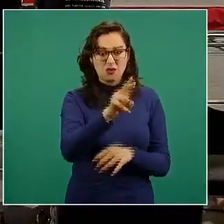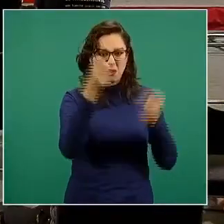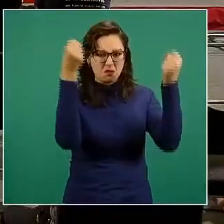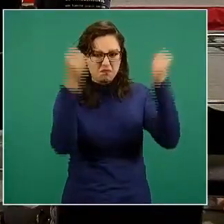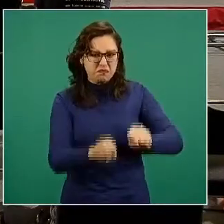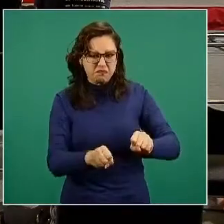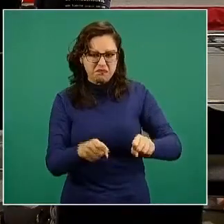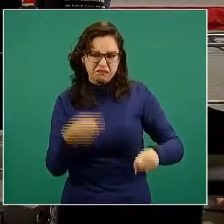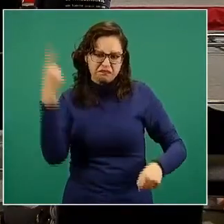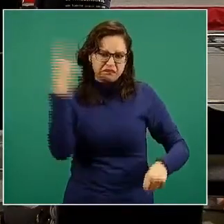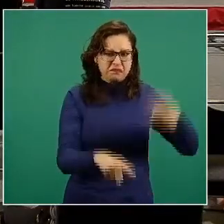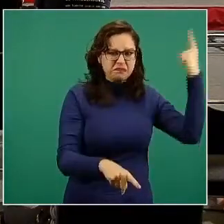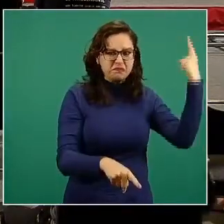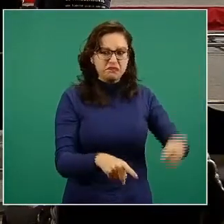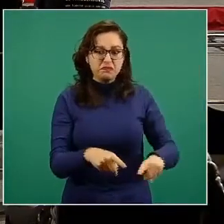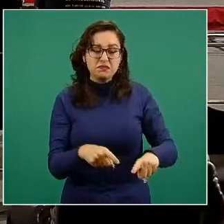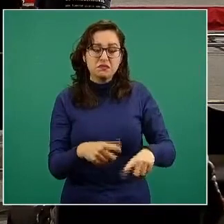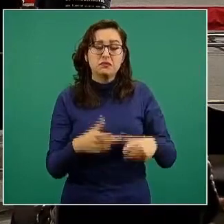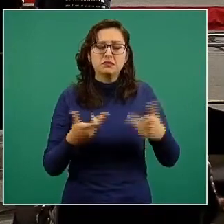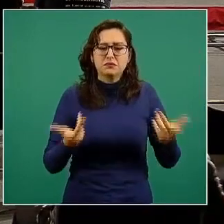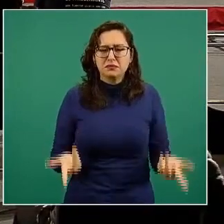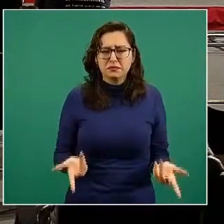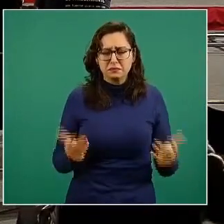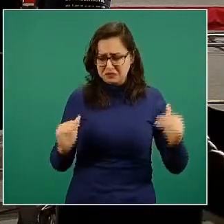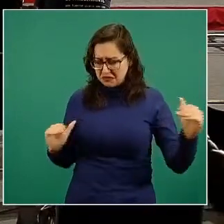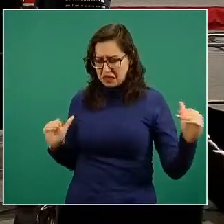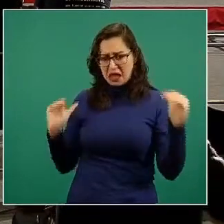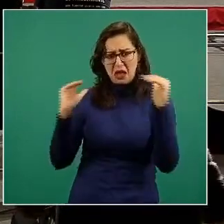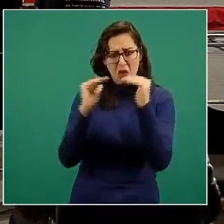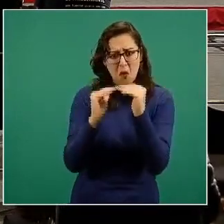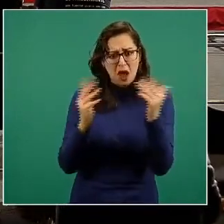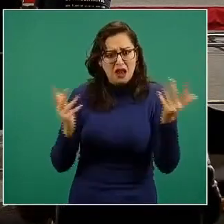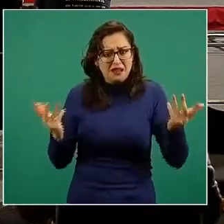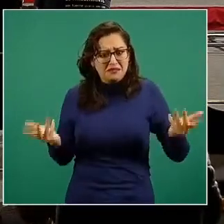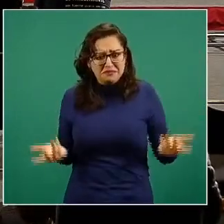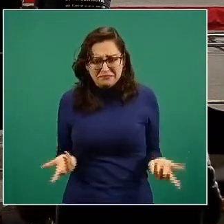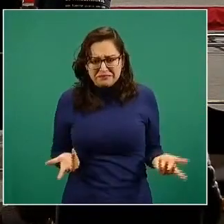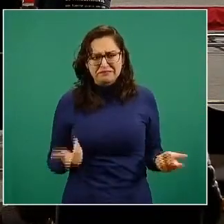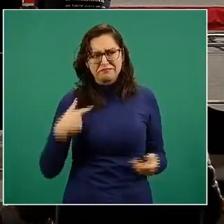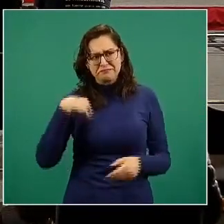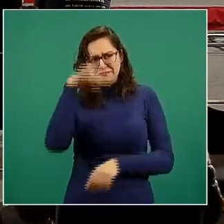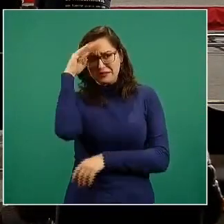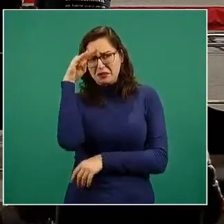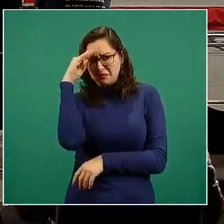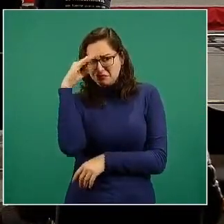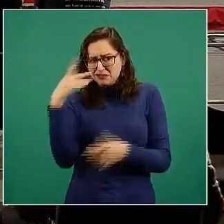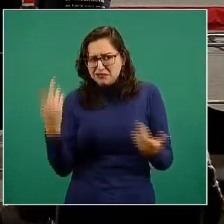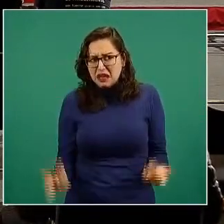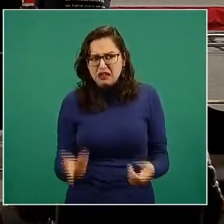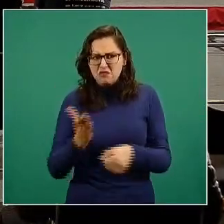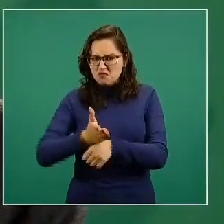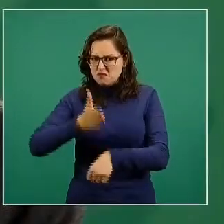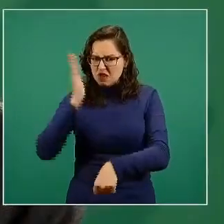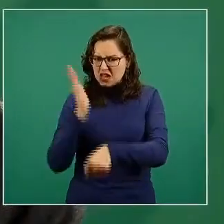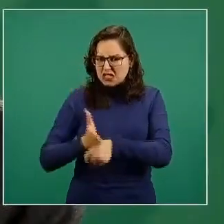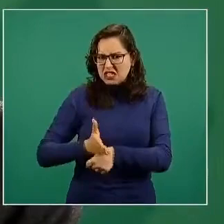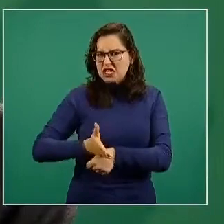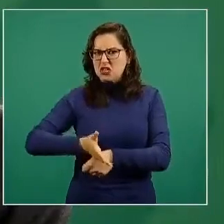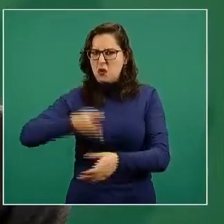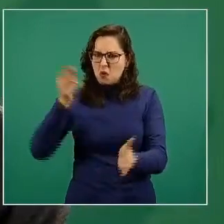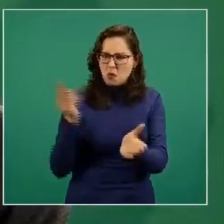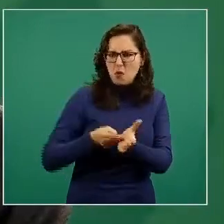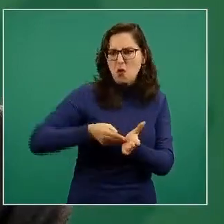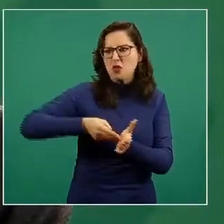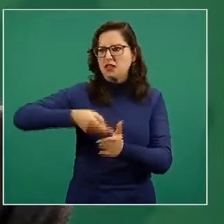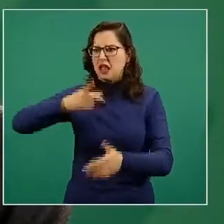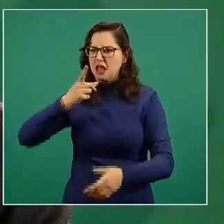indispensable hacer acciones de coerción, toques de queda, sanciones administrativas o, peor aún, el uso de la